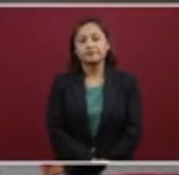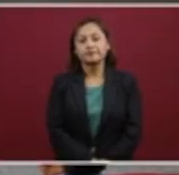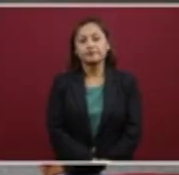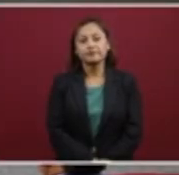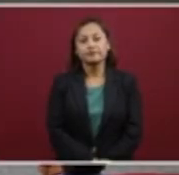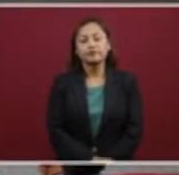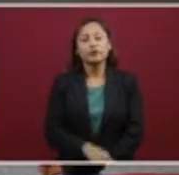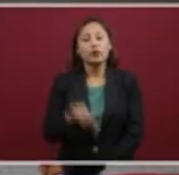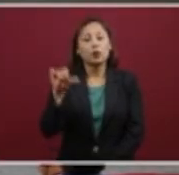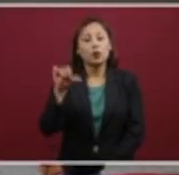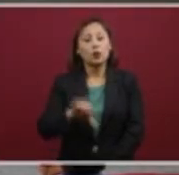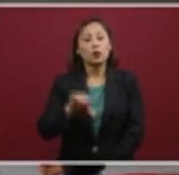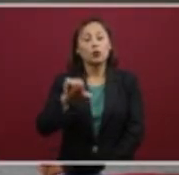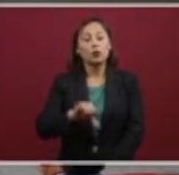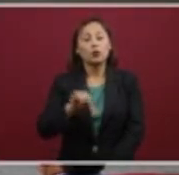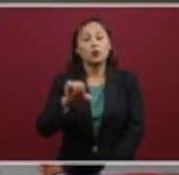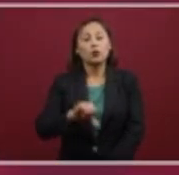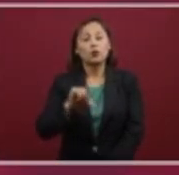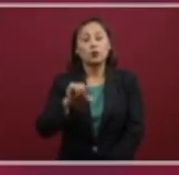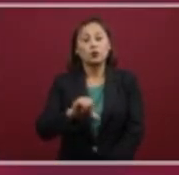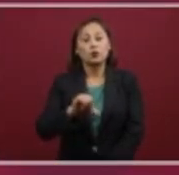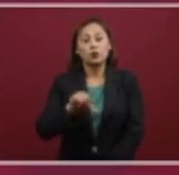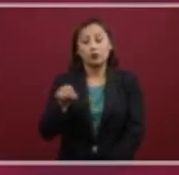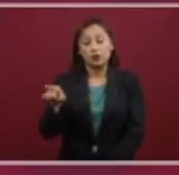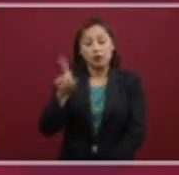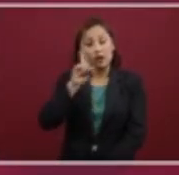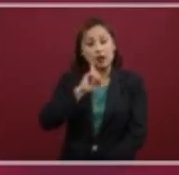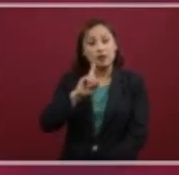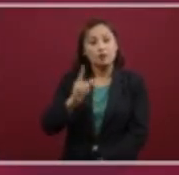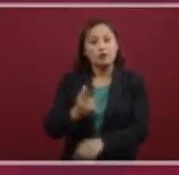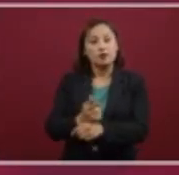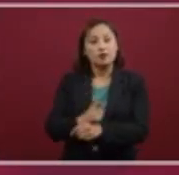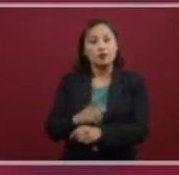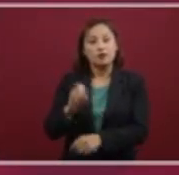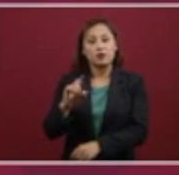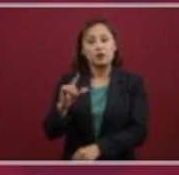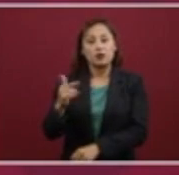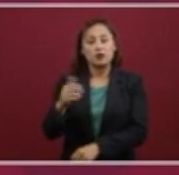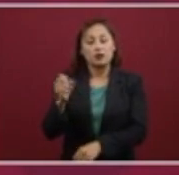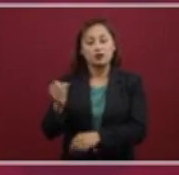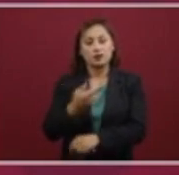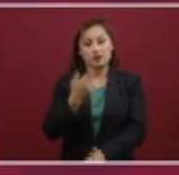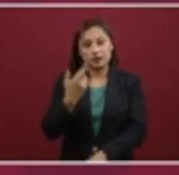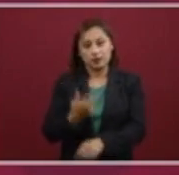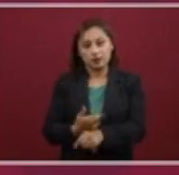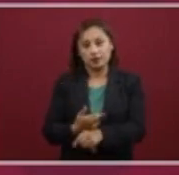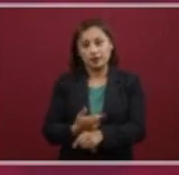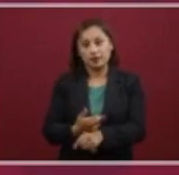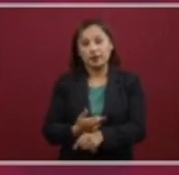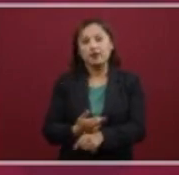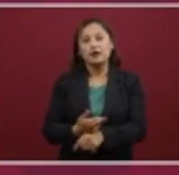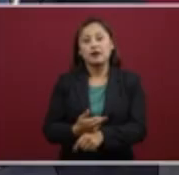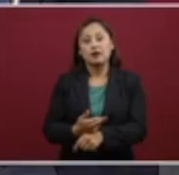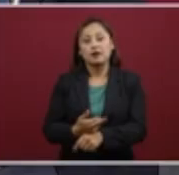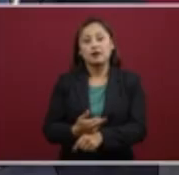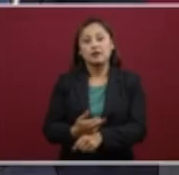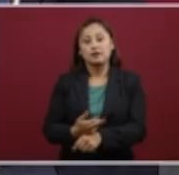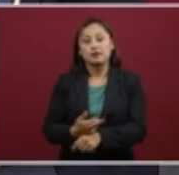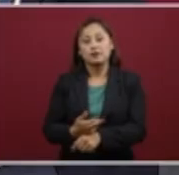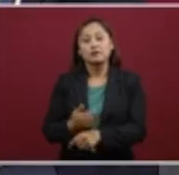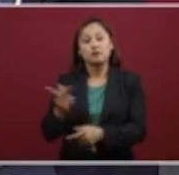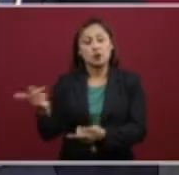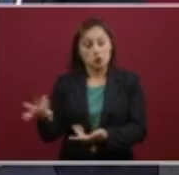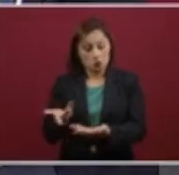me informó la secretaria, la licenciada Olga Sánchez Cordero, les va a invitar a la Secretaría de